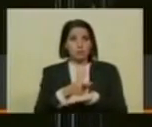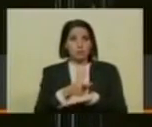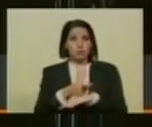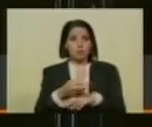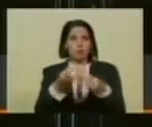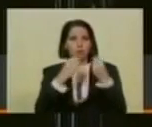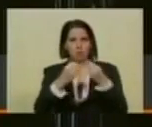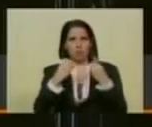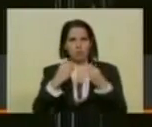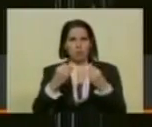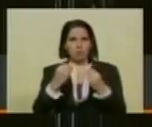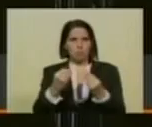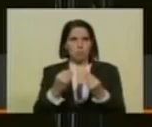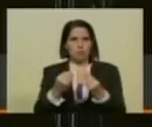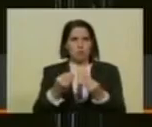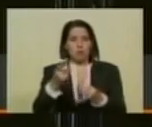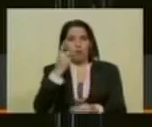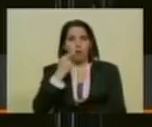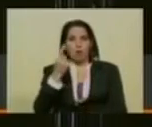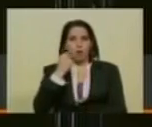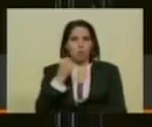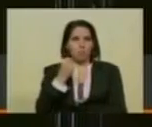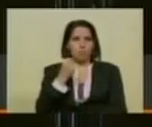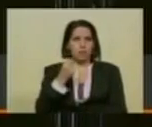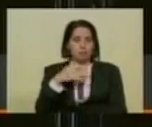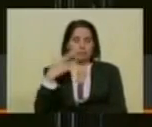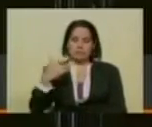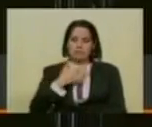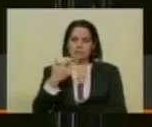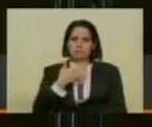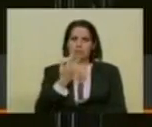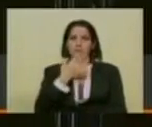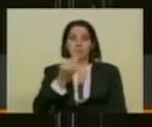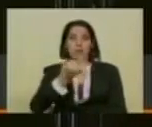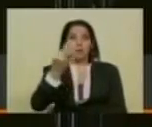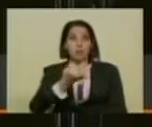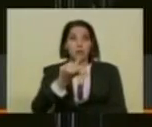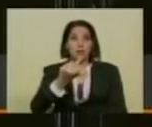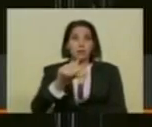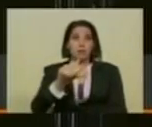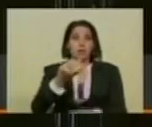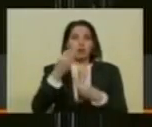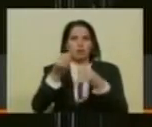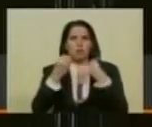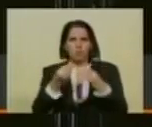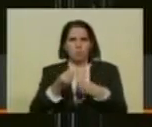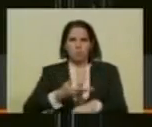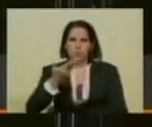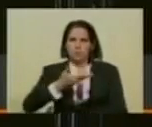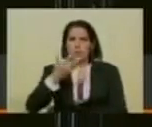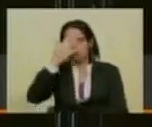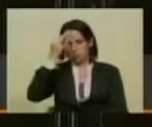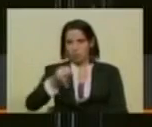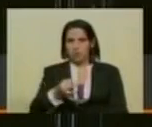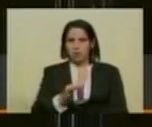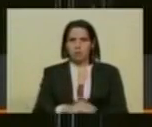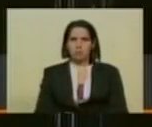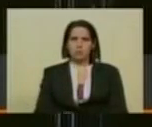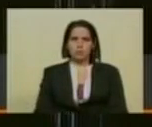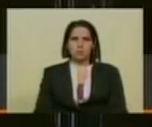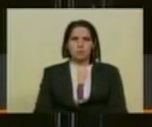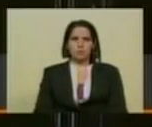A pesar de ser un hombre con un sentido nacionalista, venezolanista, sin lugar a dudas, lo creo.